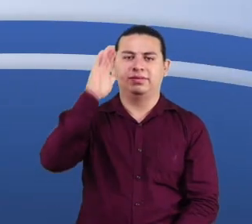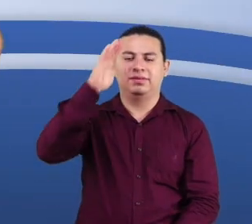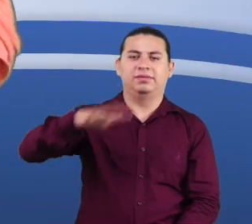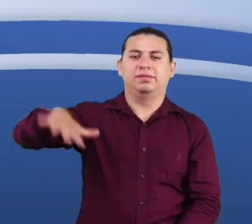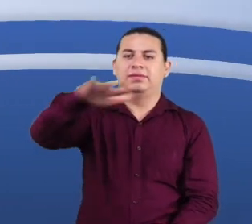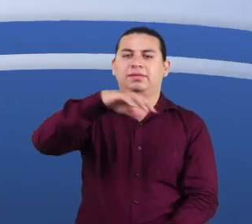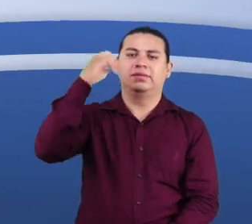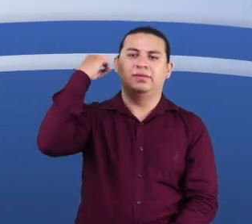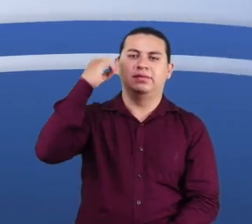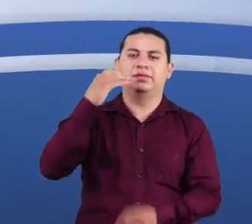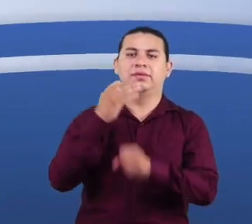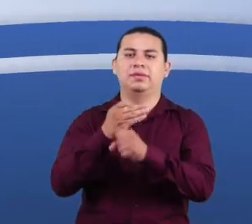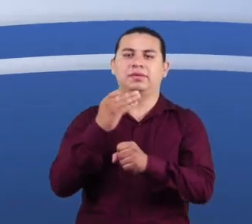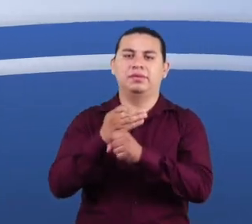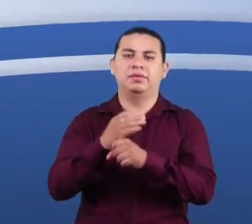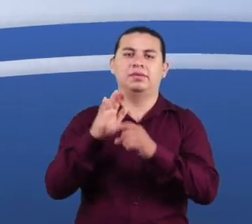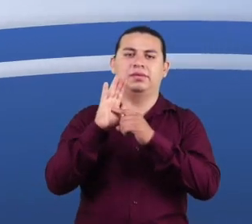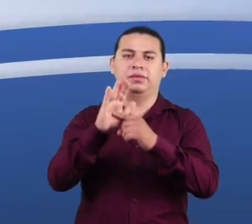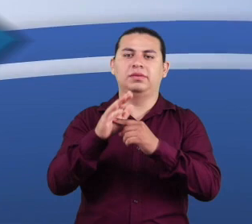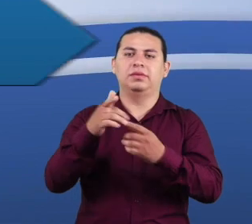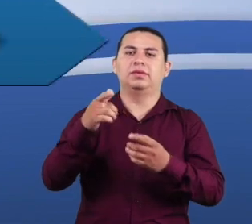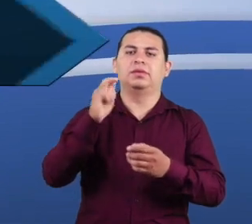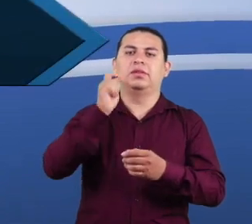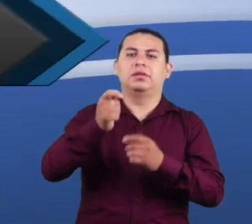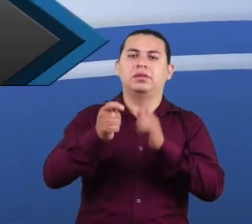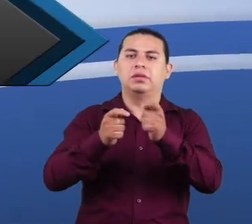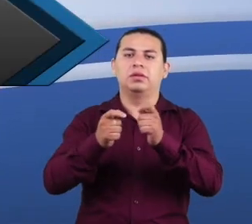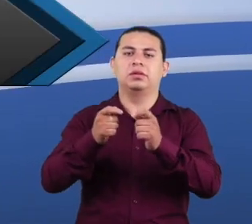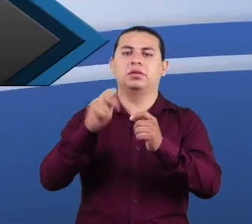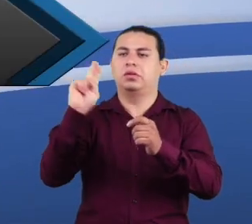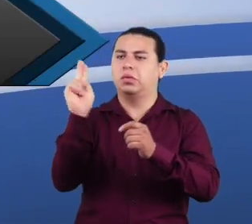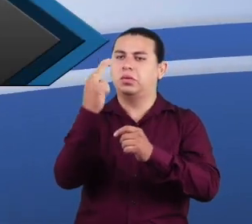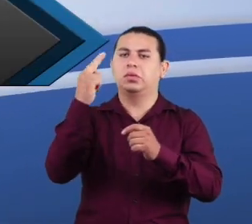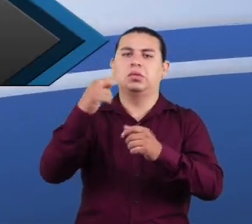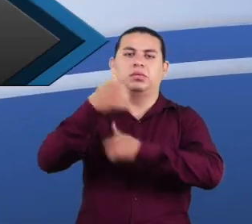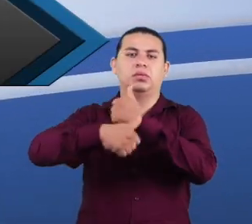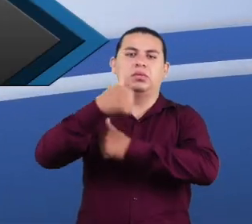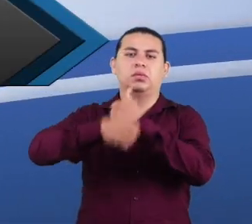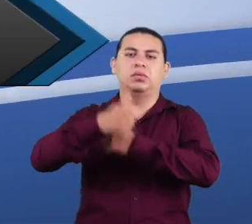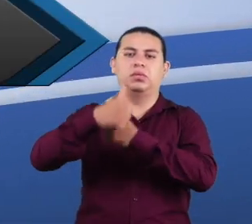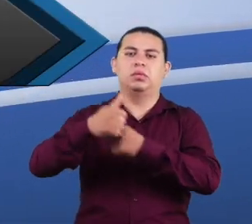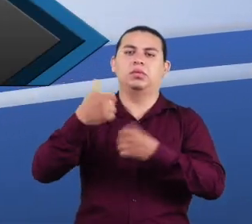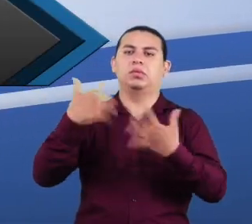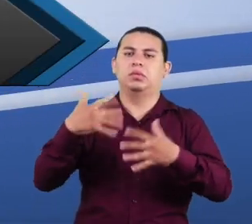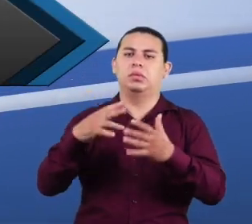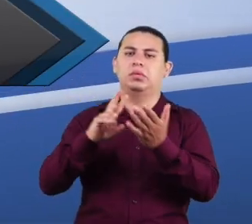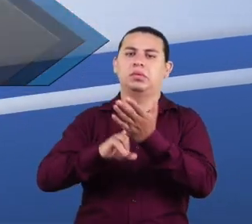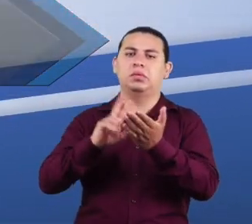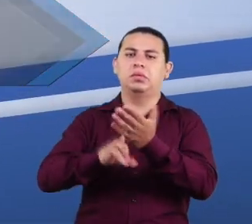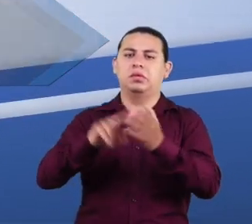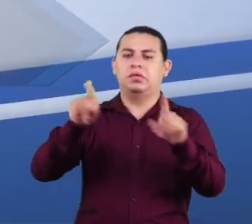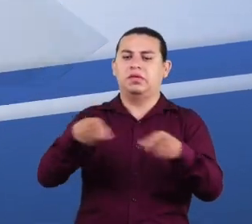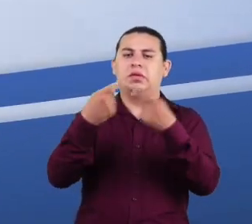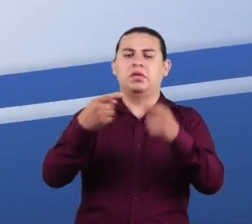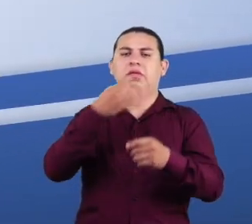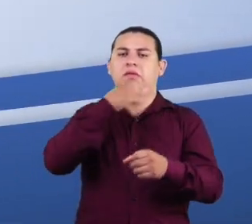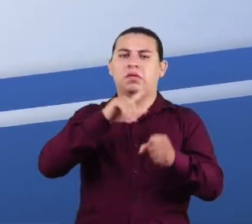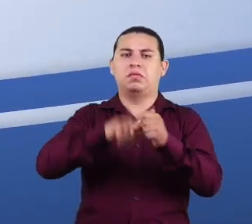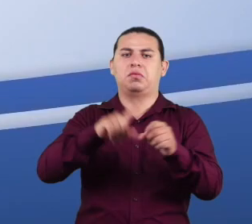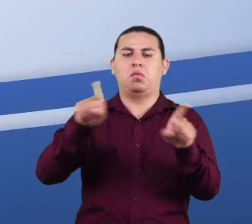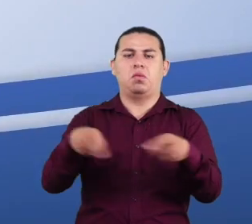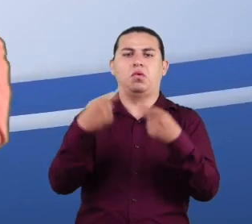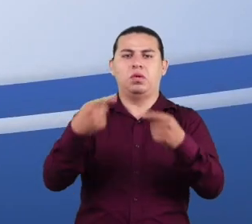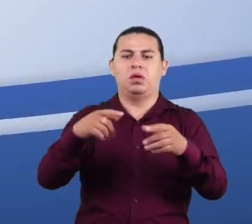Hola comunidad oaxaqueña, hoy te quiero contar que la Facultad de Bellas Artes de nuestra universidad llevó a cabo festivales musicales y